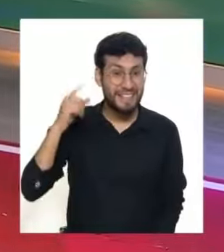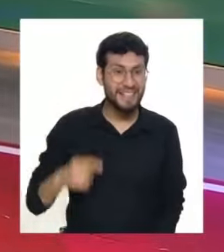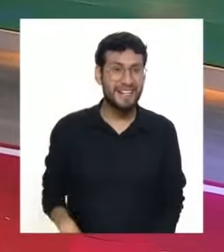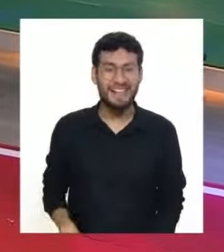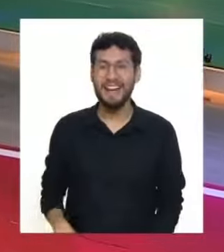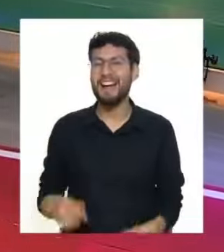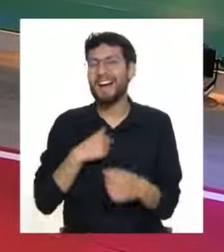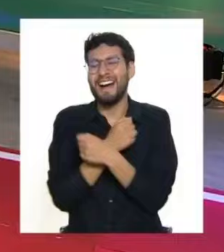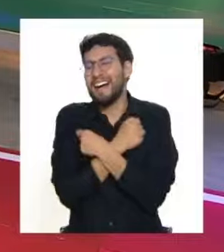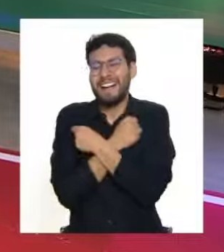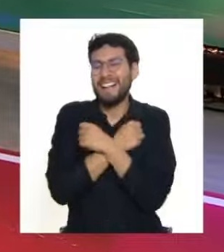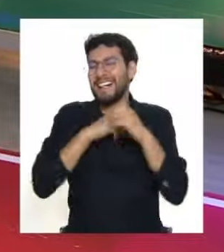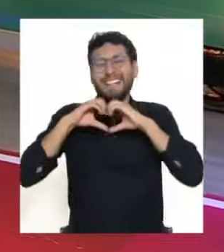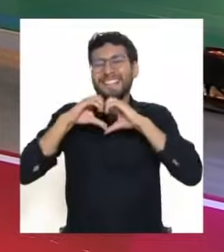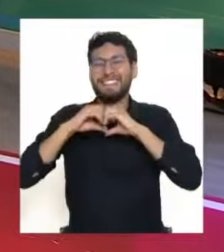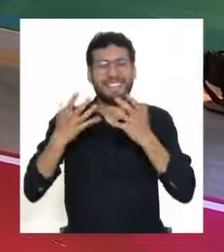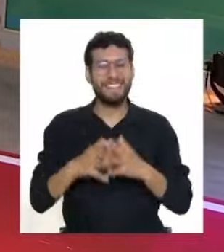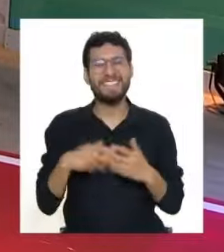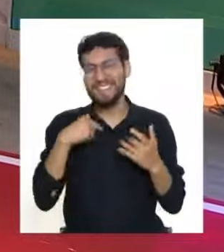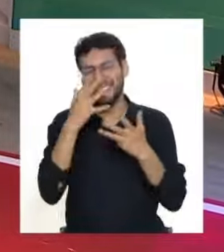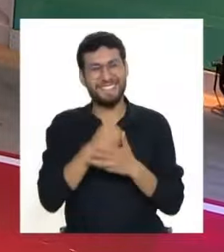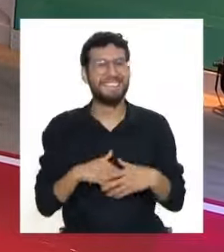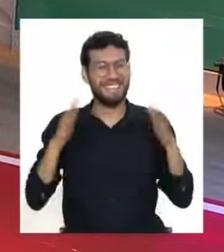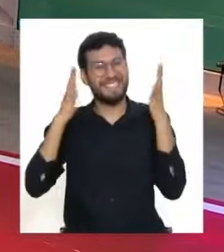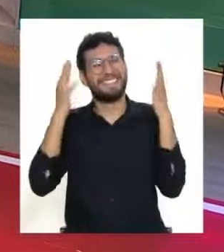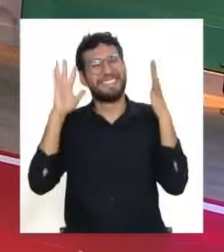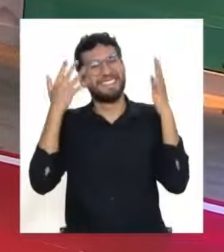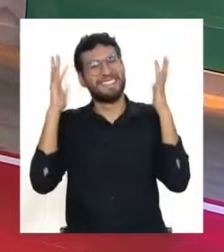Chicos, los quiero mucho. El detalle estuvo muy lindo. ¡Yeah!